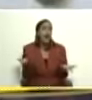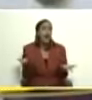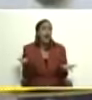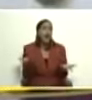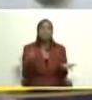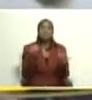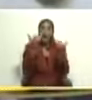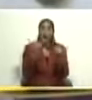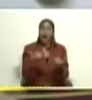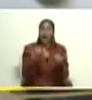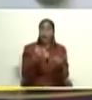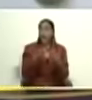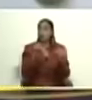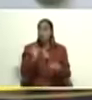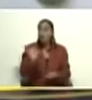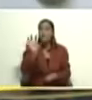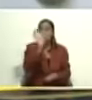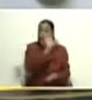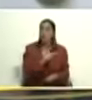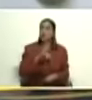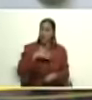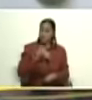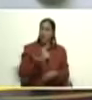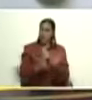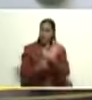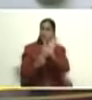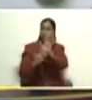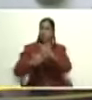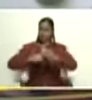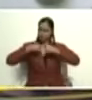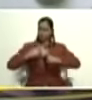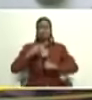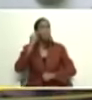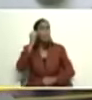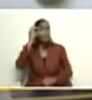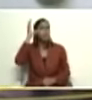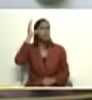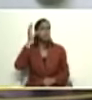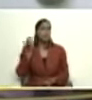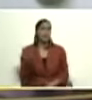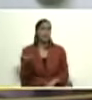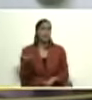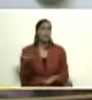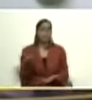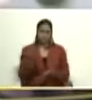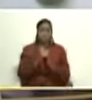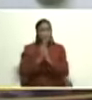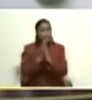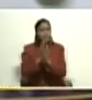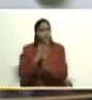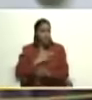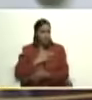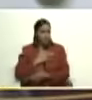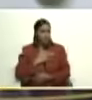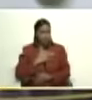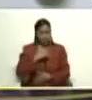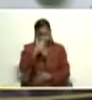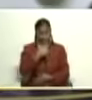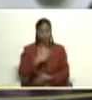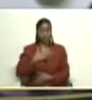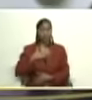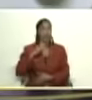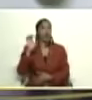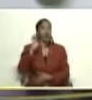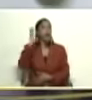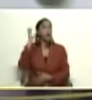ahora tienen que ver. Y por favor, ayúdennos, se lo pido como europeo, ayúdennos a que el